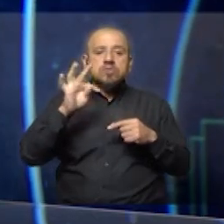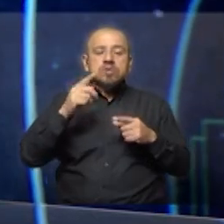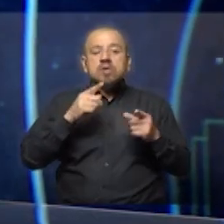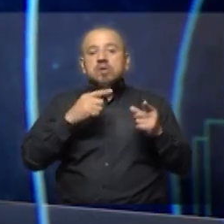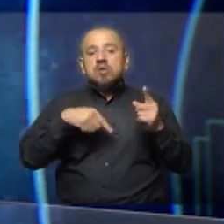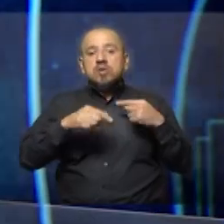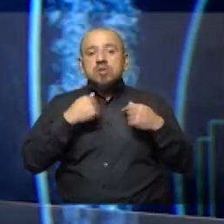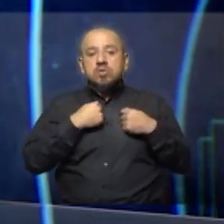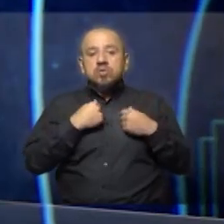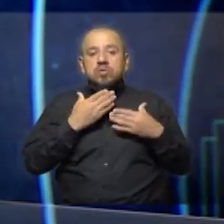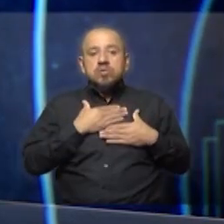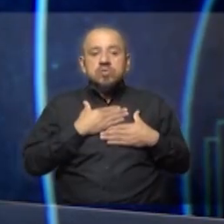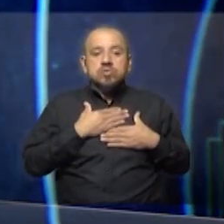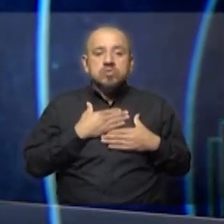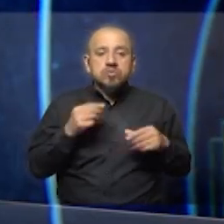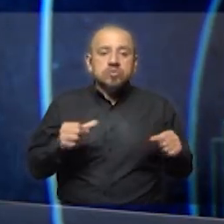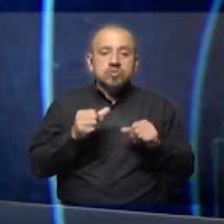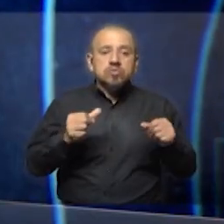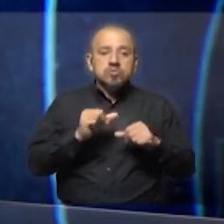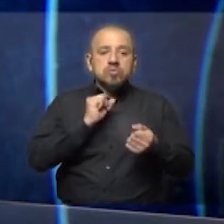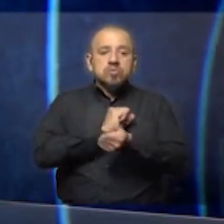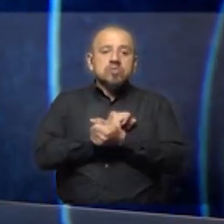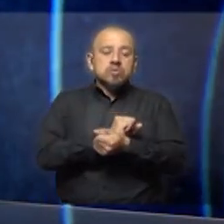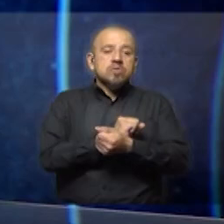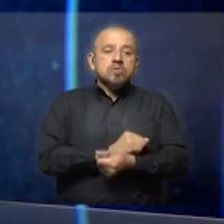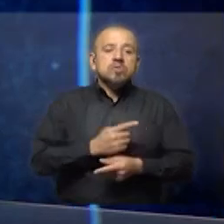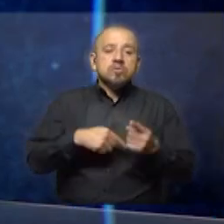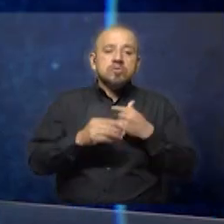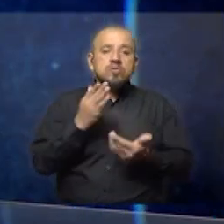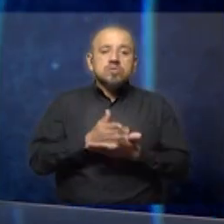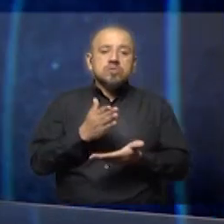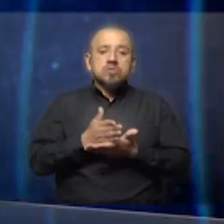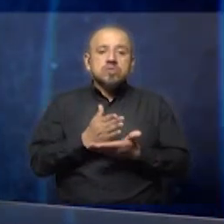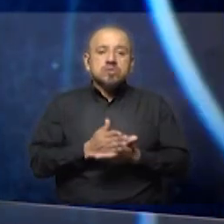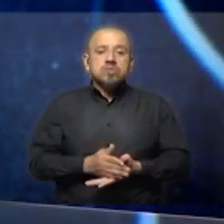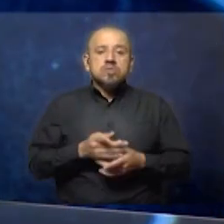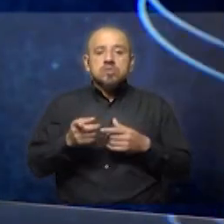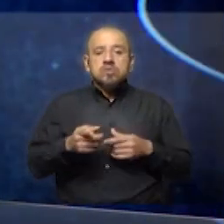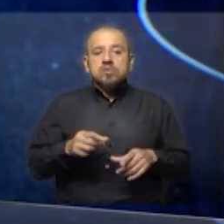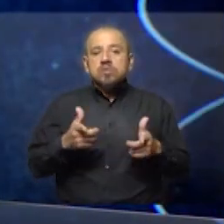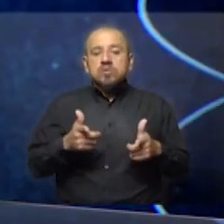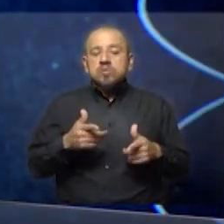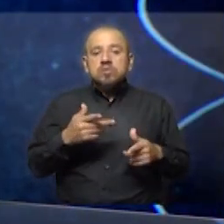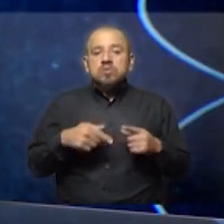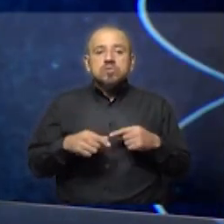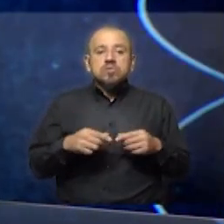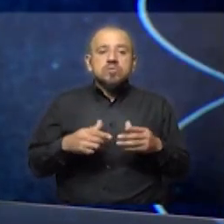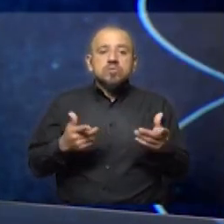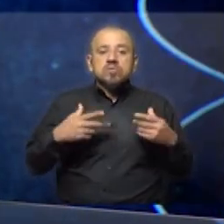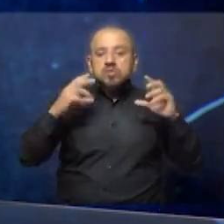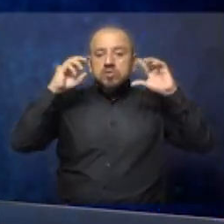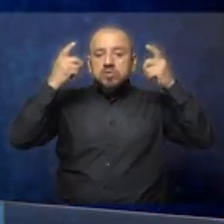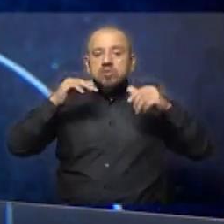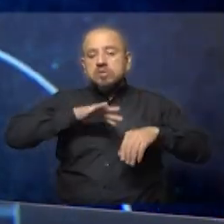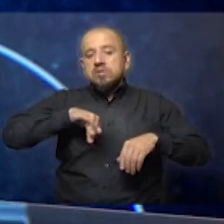eso es impresionante y no lo hace para encarcelarnos no en el derecho a lo que no se nombra no existe saca la violencia del